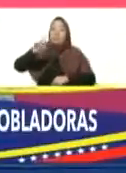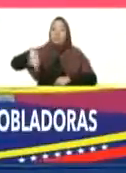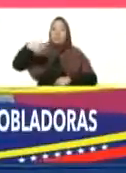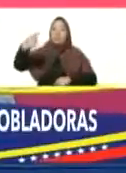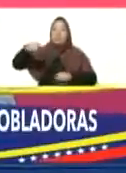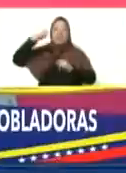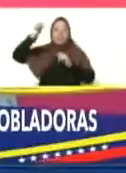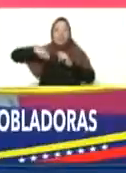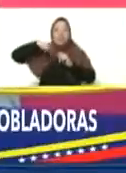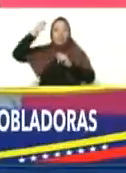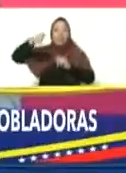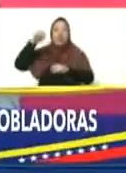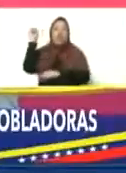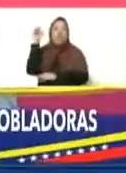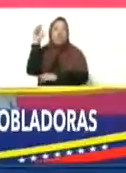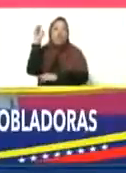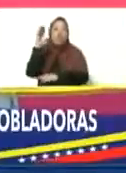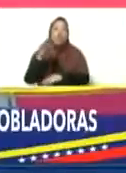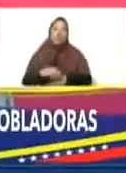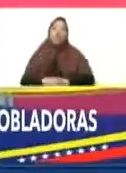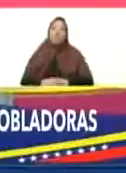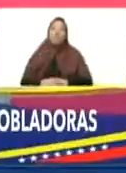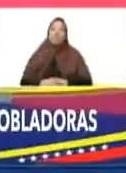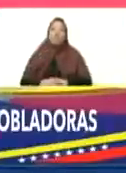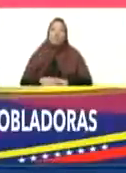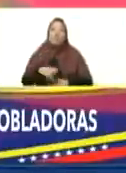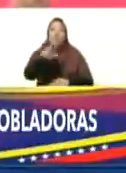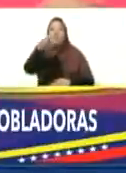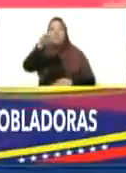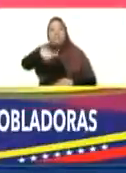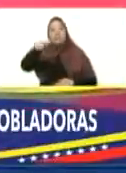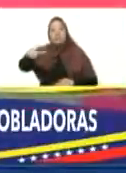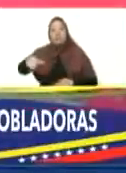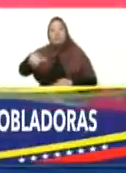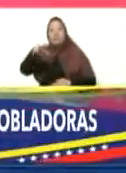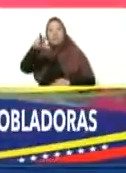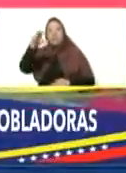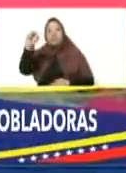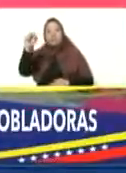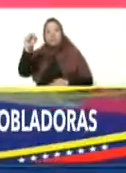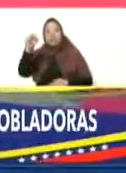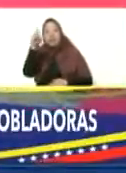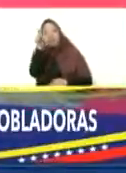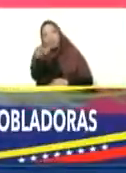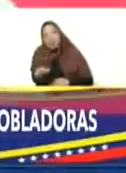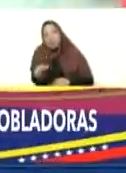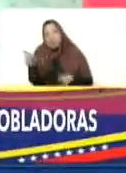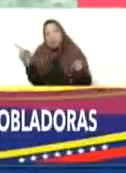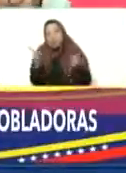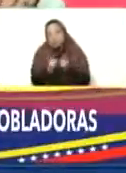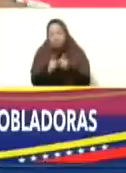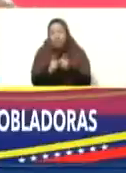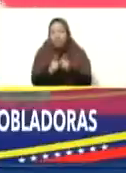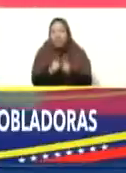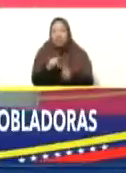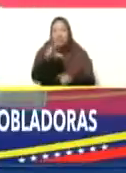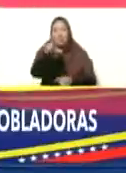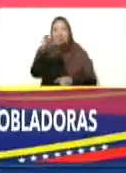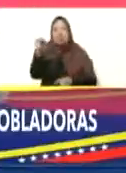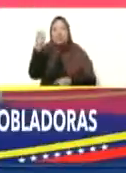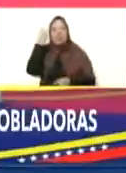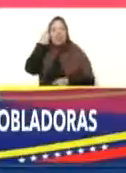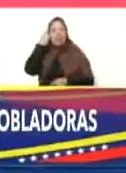la película venía el foro de 300 personas que daban 30 pero eran 30 en donde